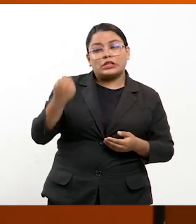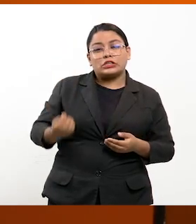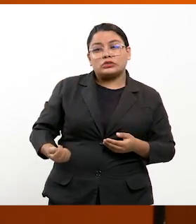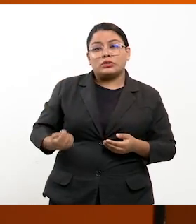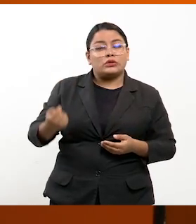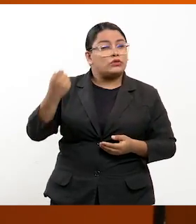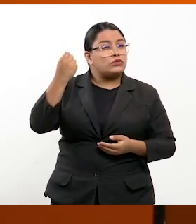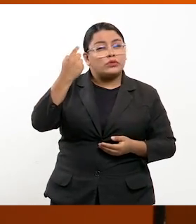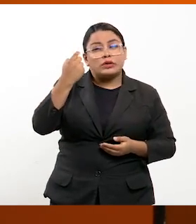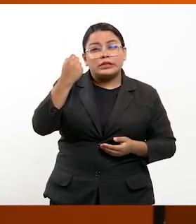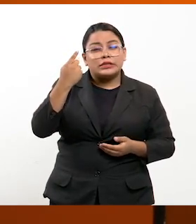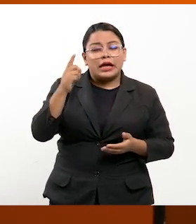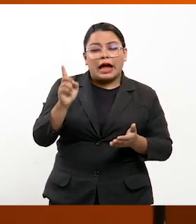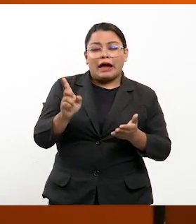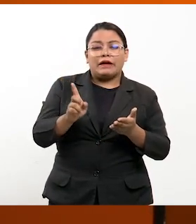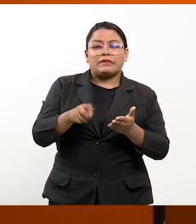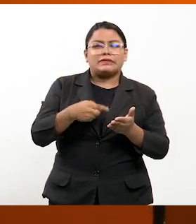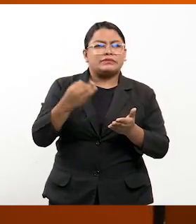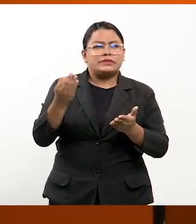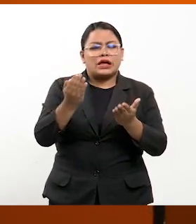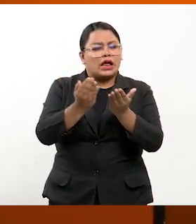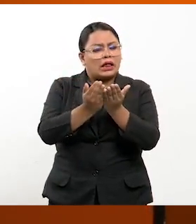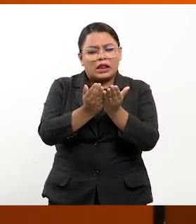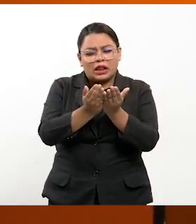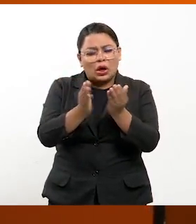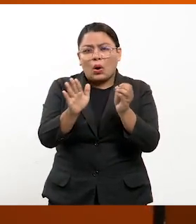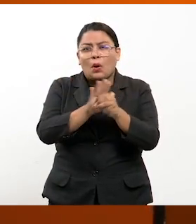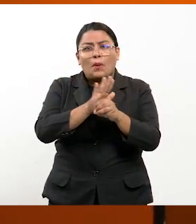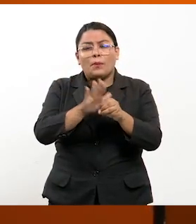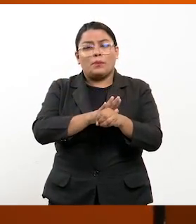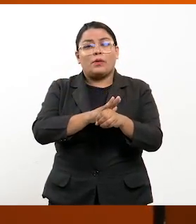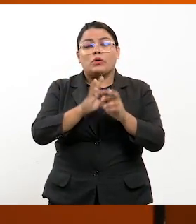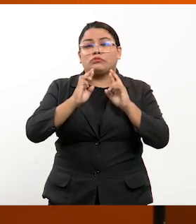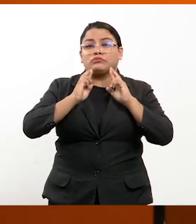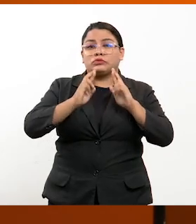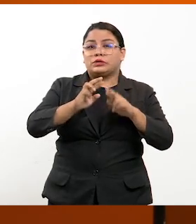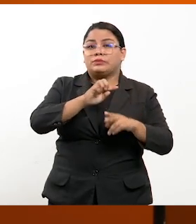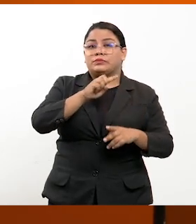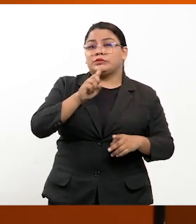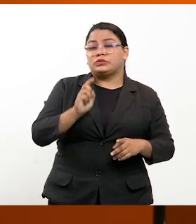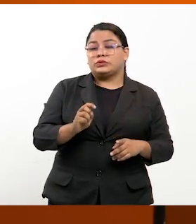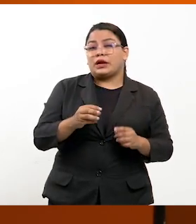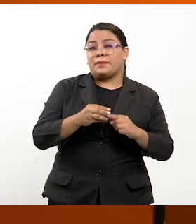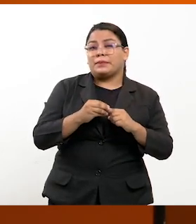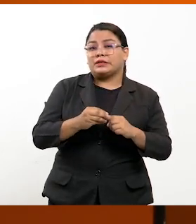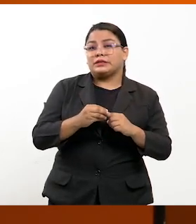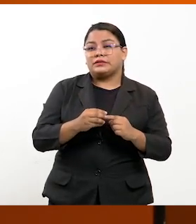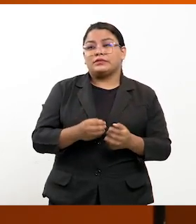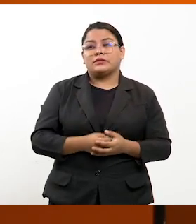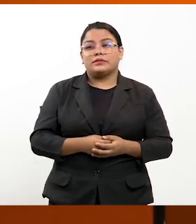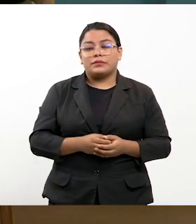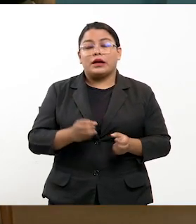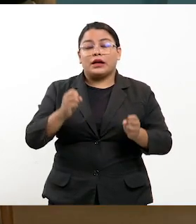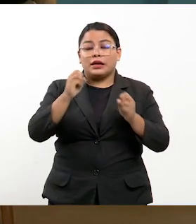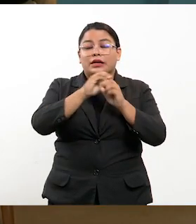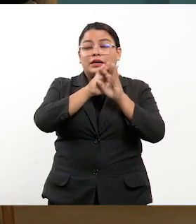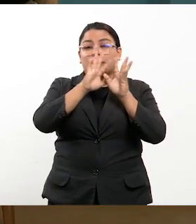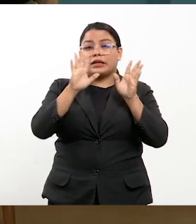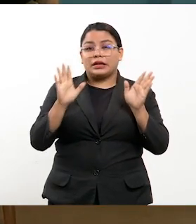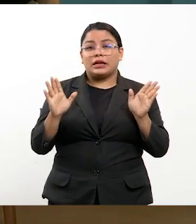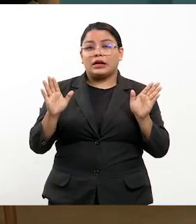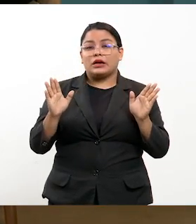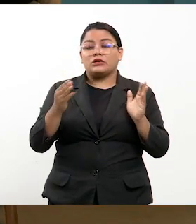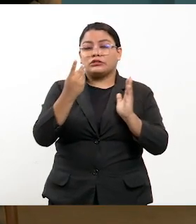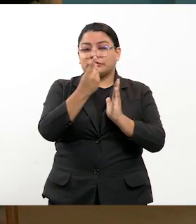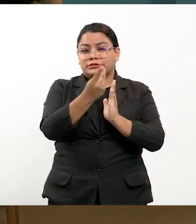no comprende que a veces no es necesario leer un texto completo para responder una pregunta en específico. Por supuesto, y parte